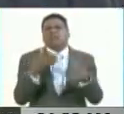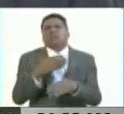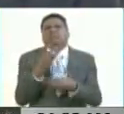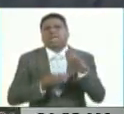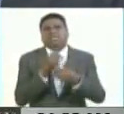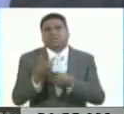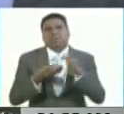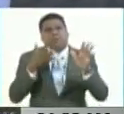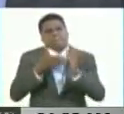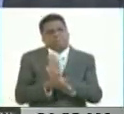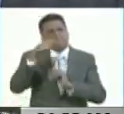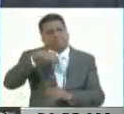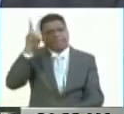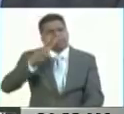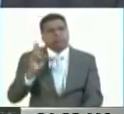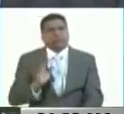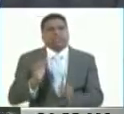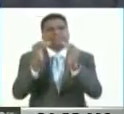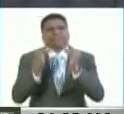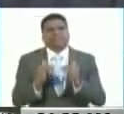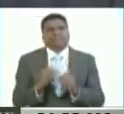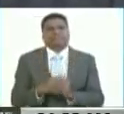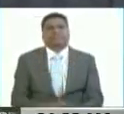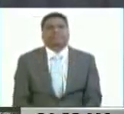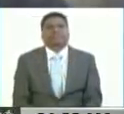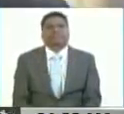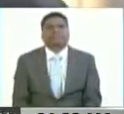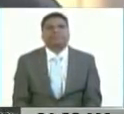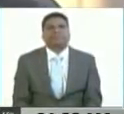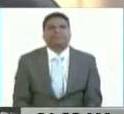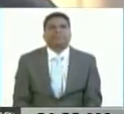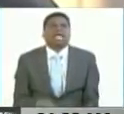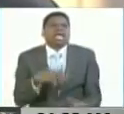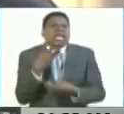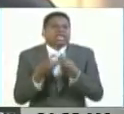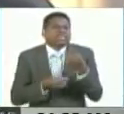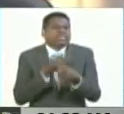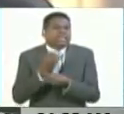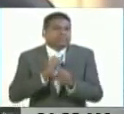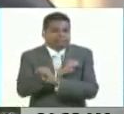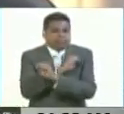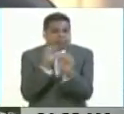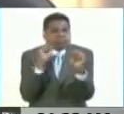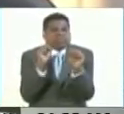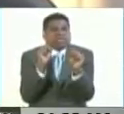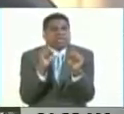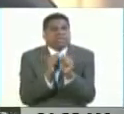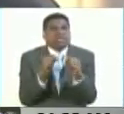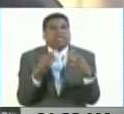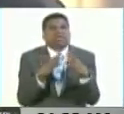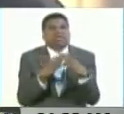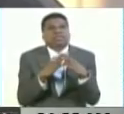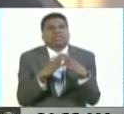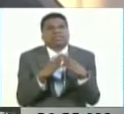Bueno, evidentemente el caso particular de qué se puede hacer para que evitar este tipo de ataque informático,